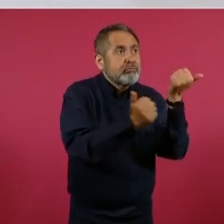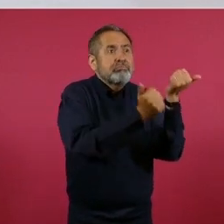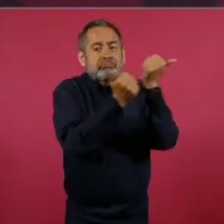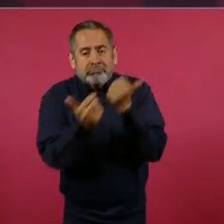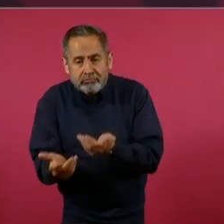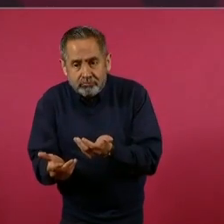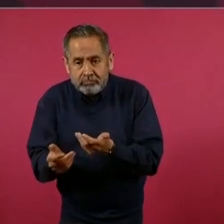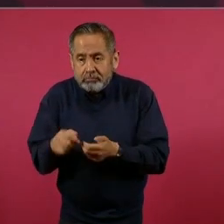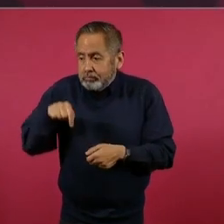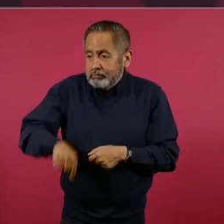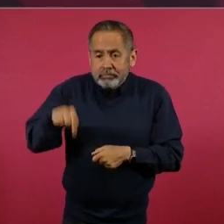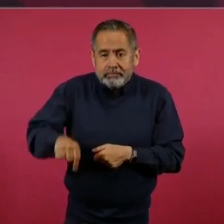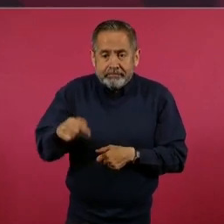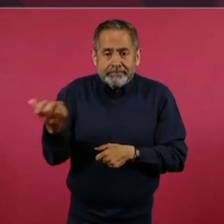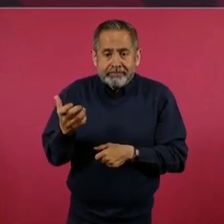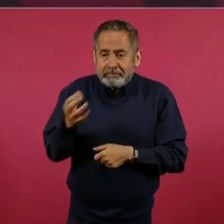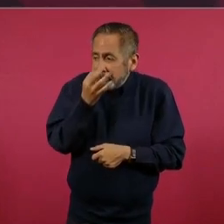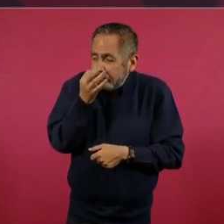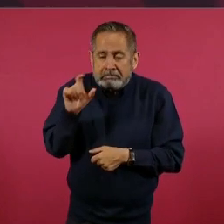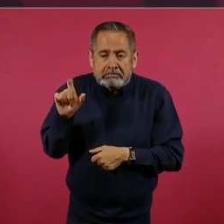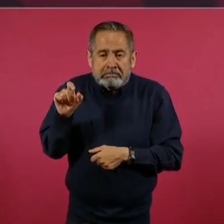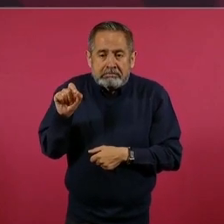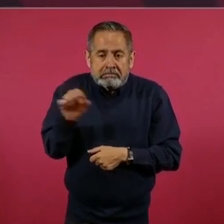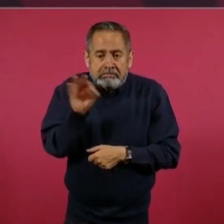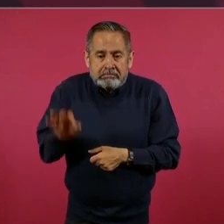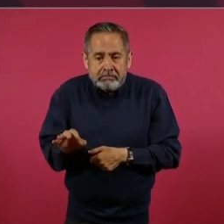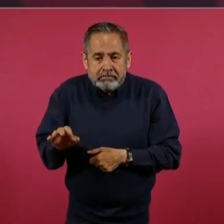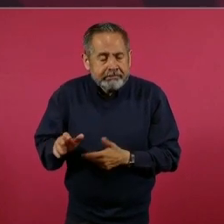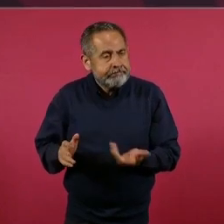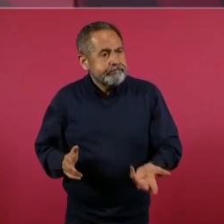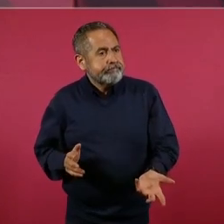Cuando la crisis por el huachicol,